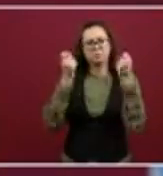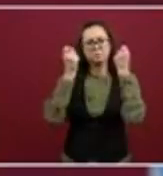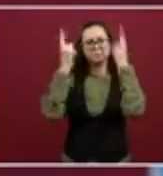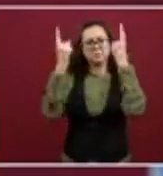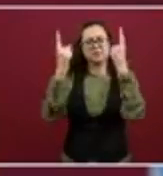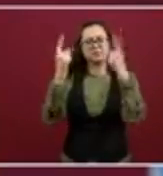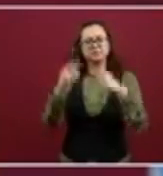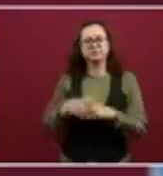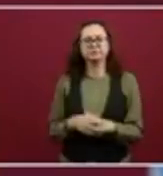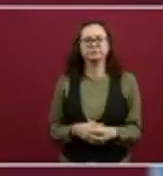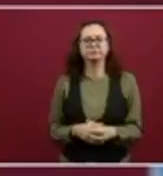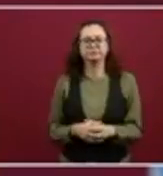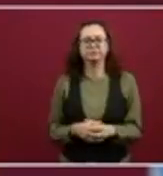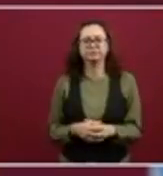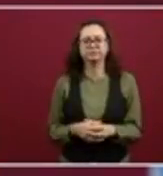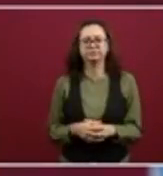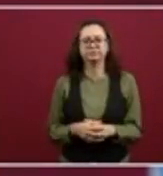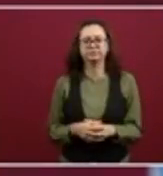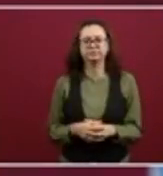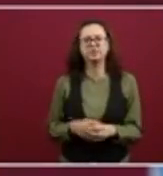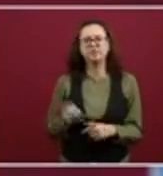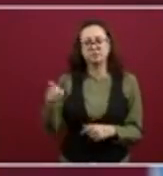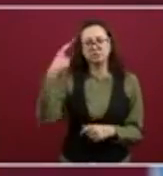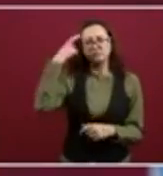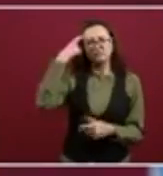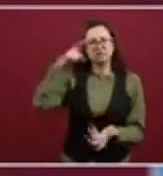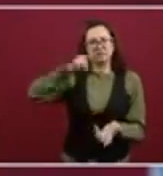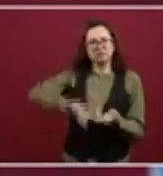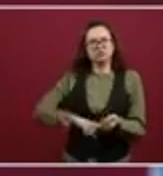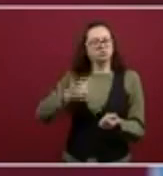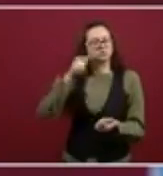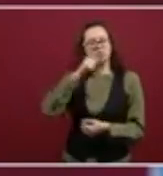con dimensión social.